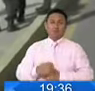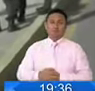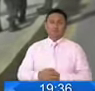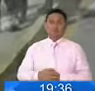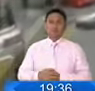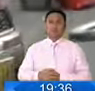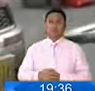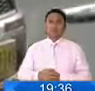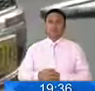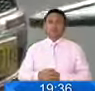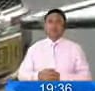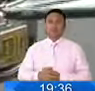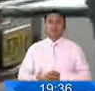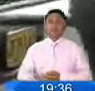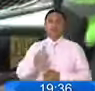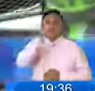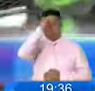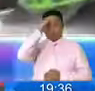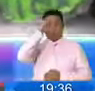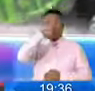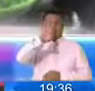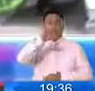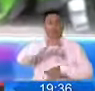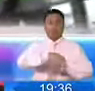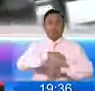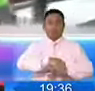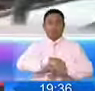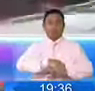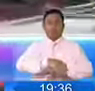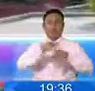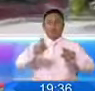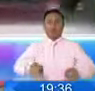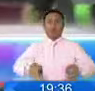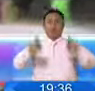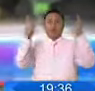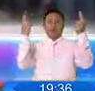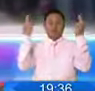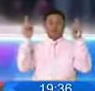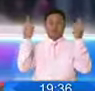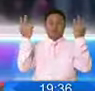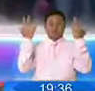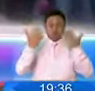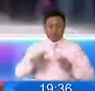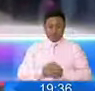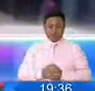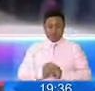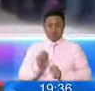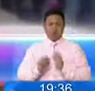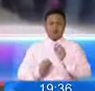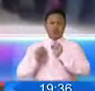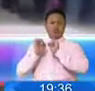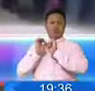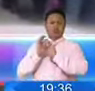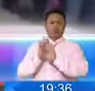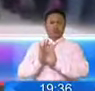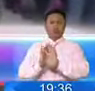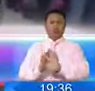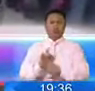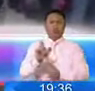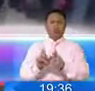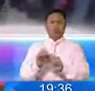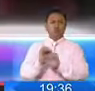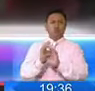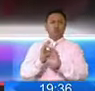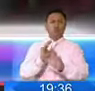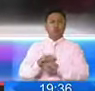A partir de las 16 horas del pasado domingo, en cuanto se aperturó el puente de Rumichaca, el caos hasta este lunes ha sido impresionante en la frontera. Mareas de personas,